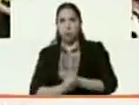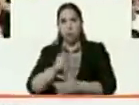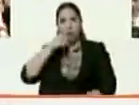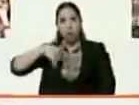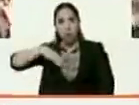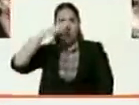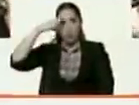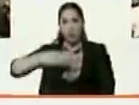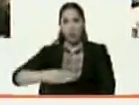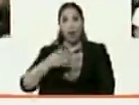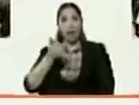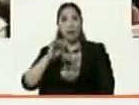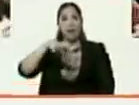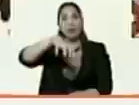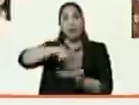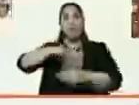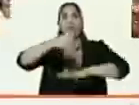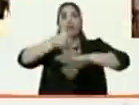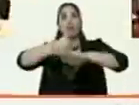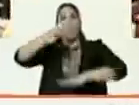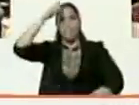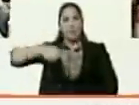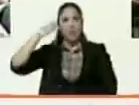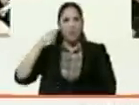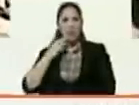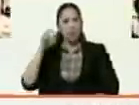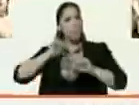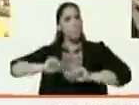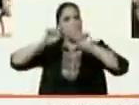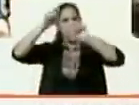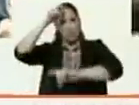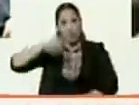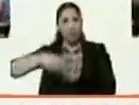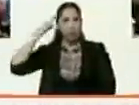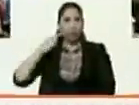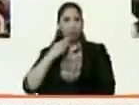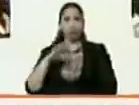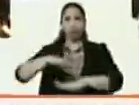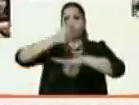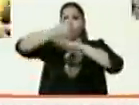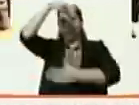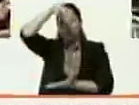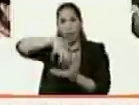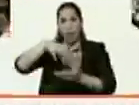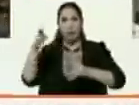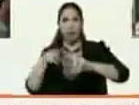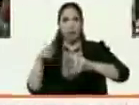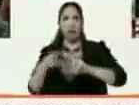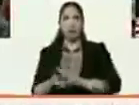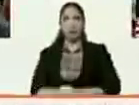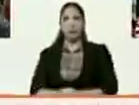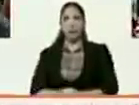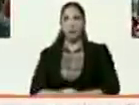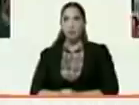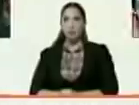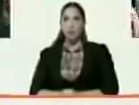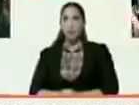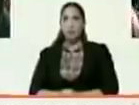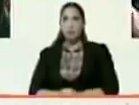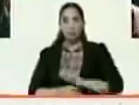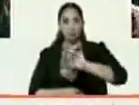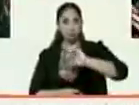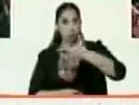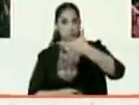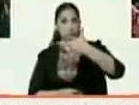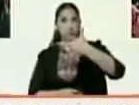Ahí está el Estado Mayor de la milicia. ¡Que viva la milicia y su Estado Mayor en el Estado Táchira! Y el tercer